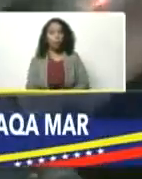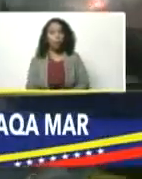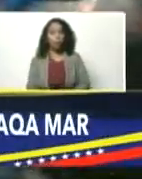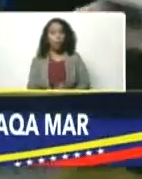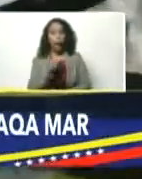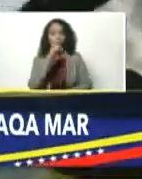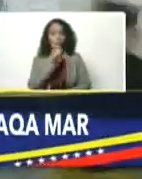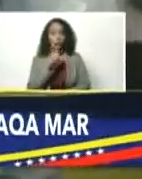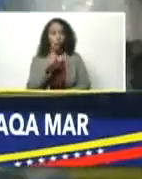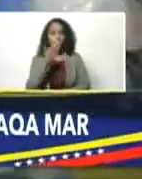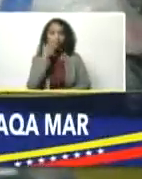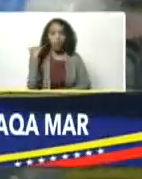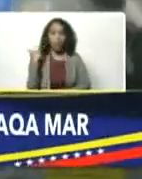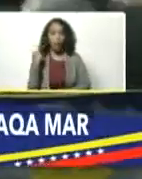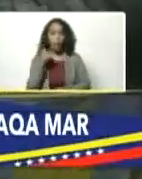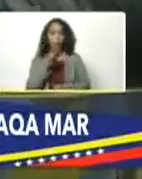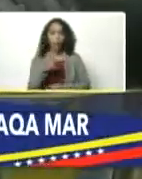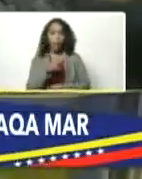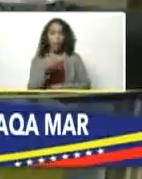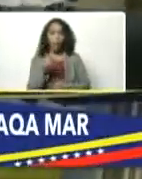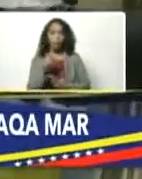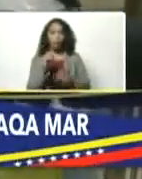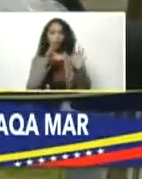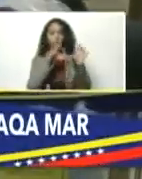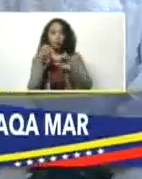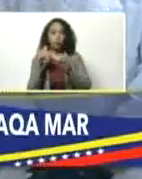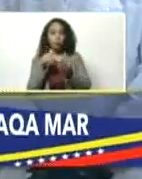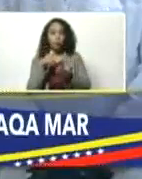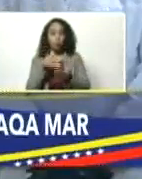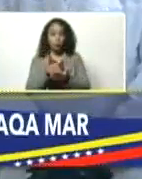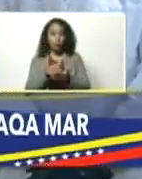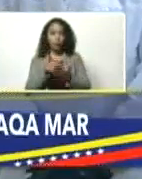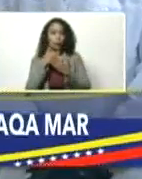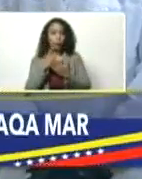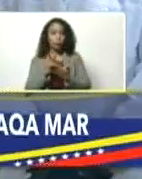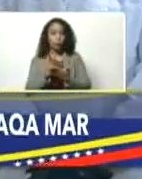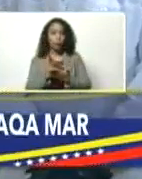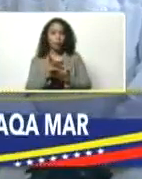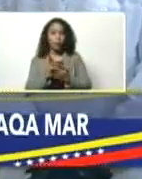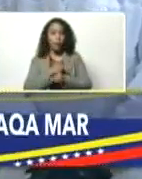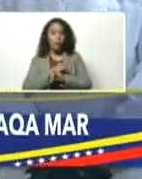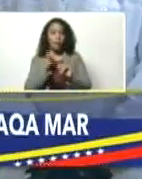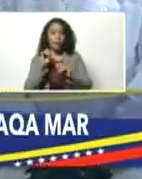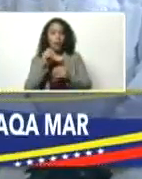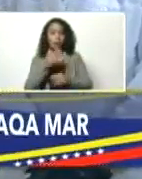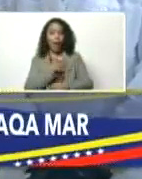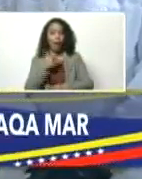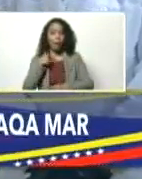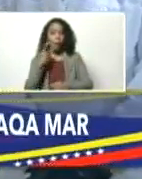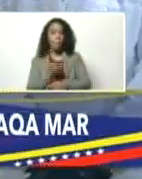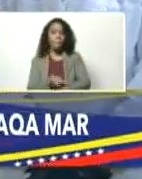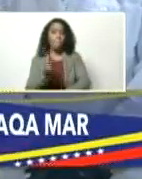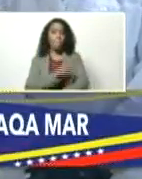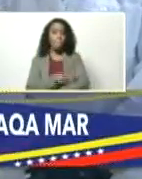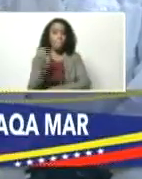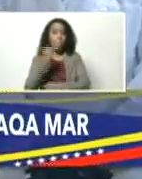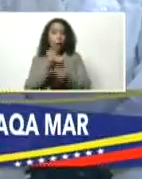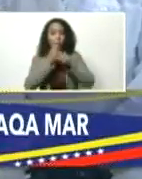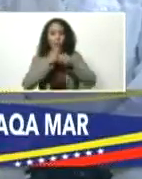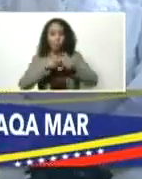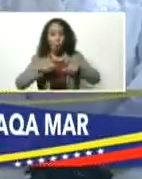pasado a unas 500 mil libras, hoy por hoy hemos superado esa cifra y no ha culminado el año. Estimamos triplicar esa producción y